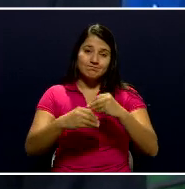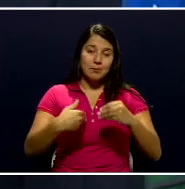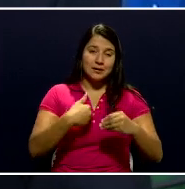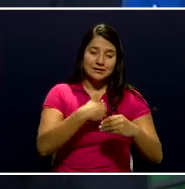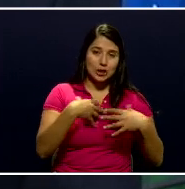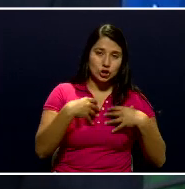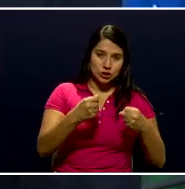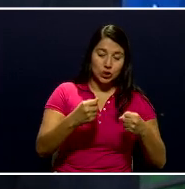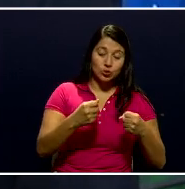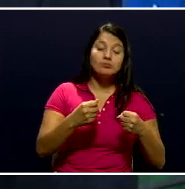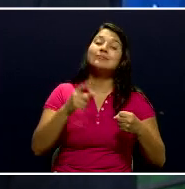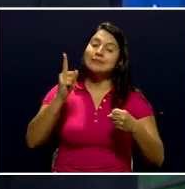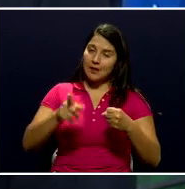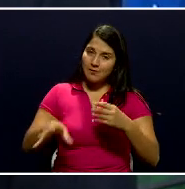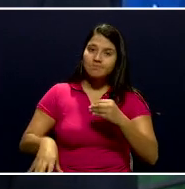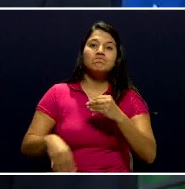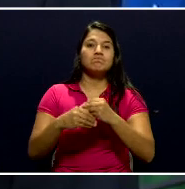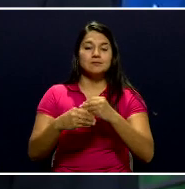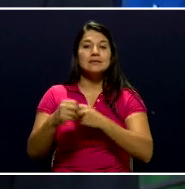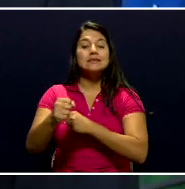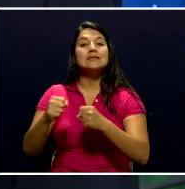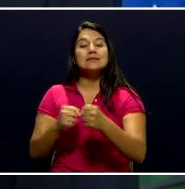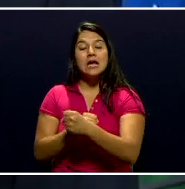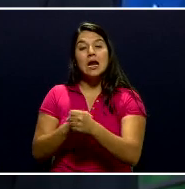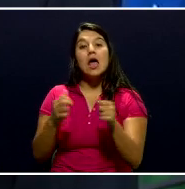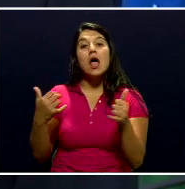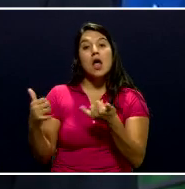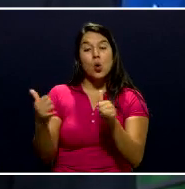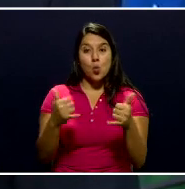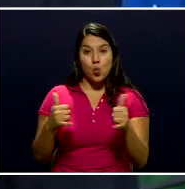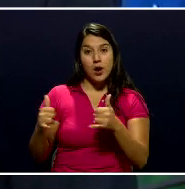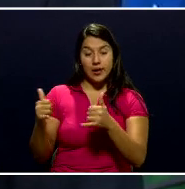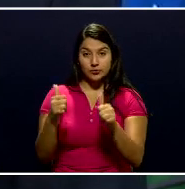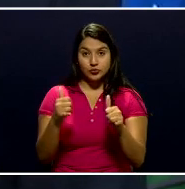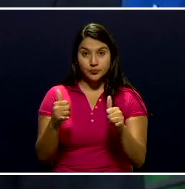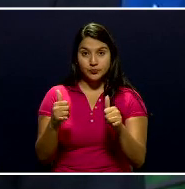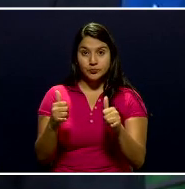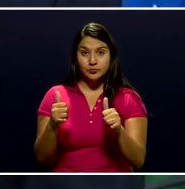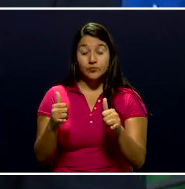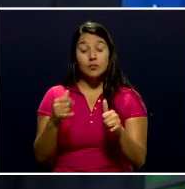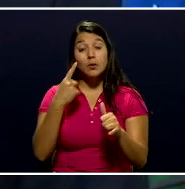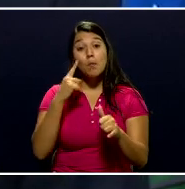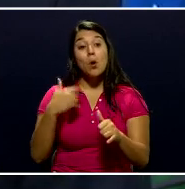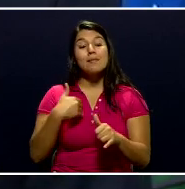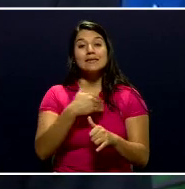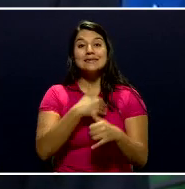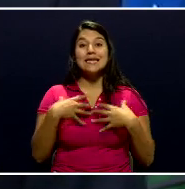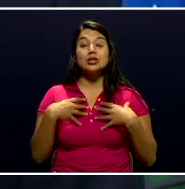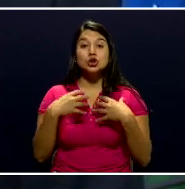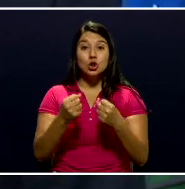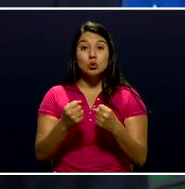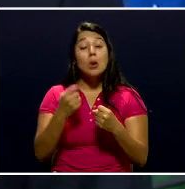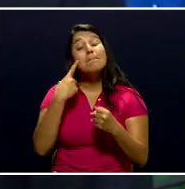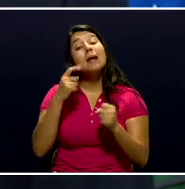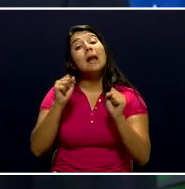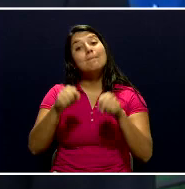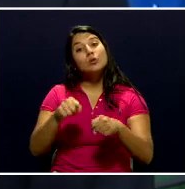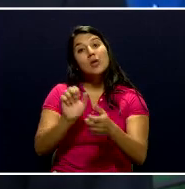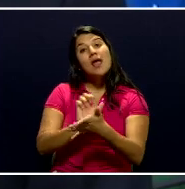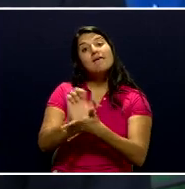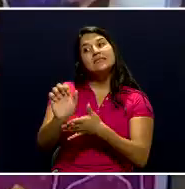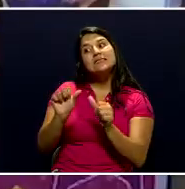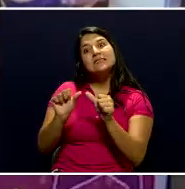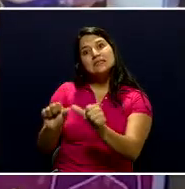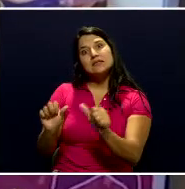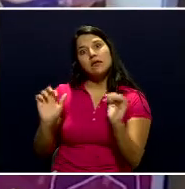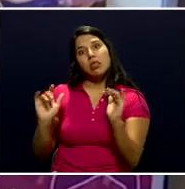hace falta incluirlas en las normas temporales del Ministerio de Salud de cierre para evitar que sigan